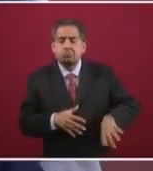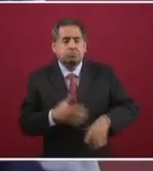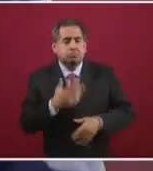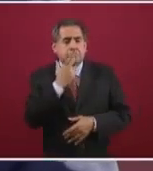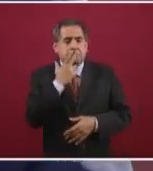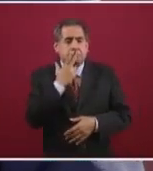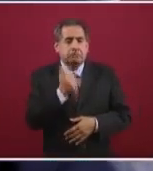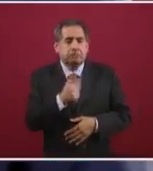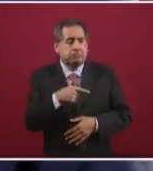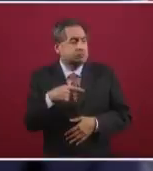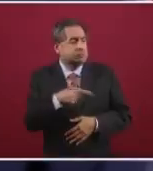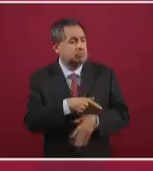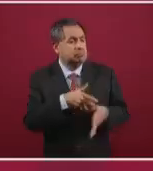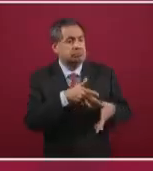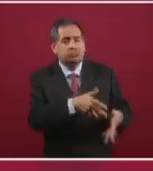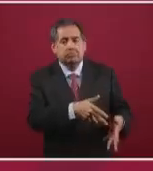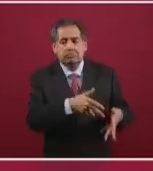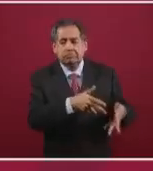inservible.